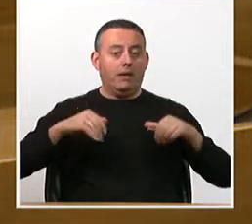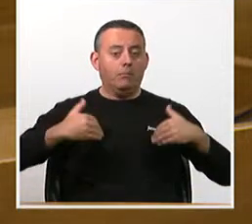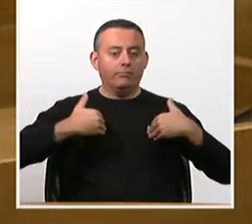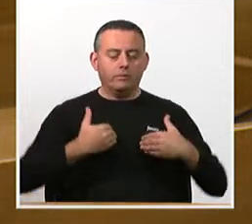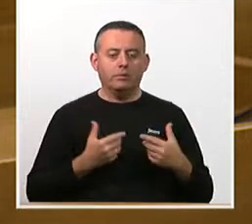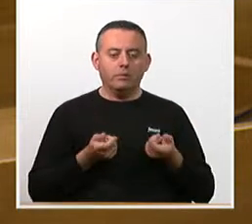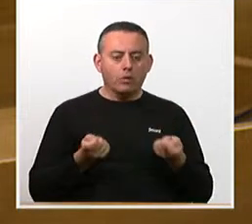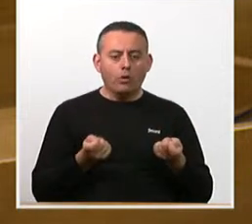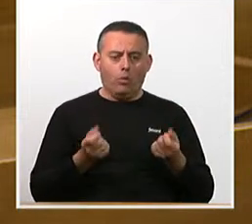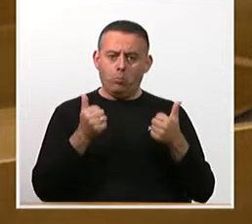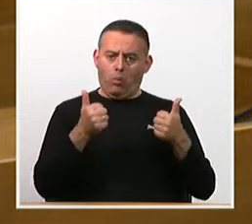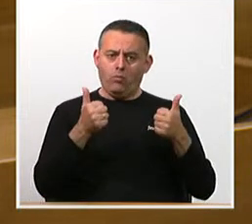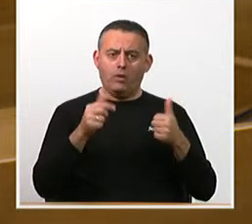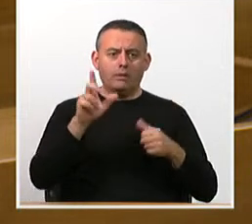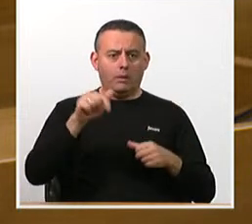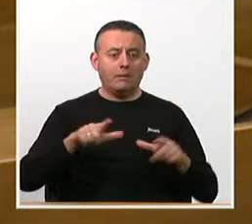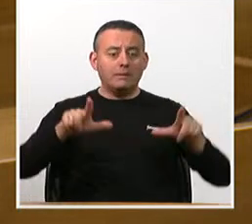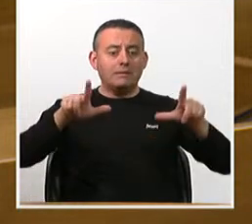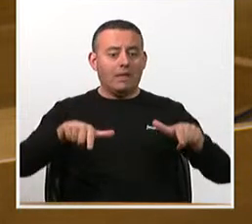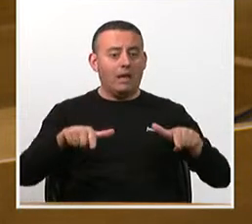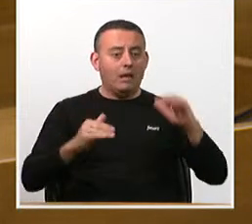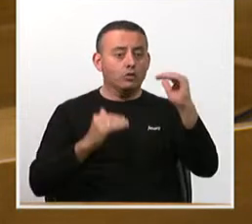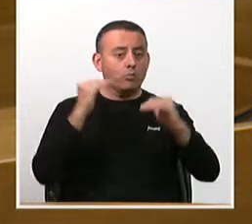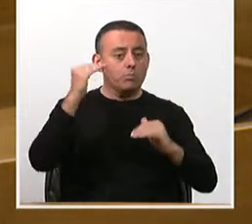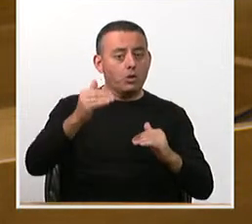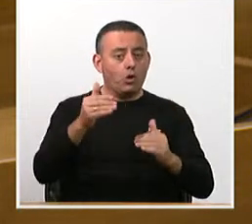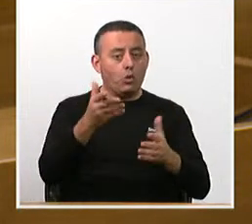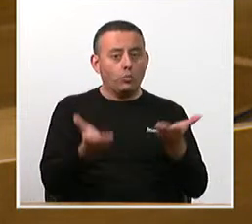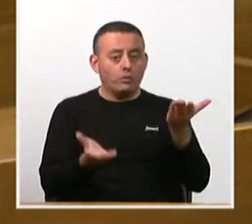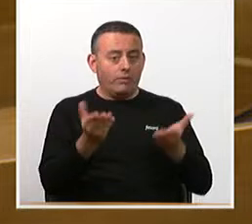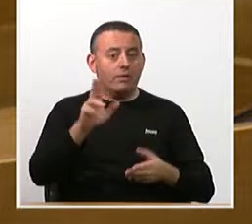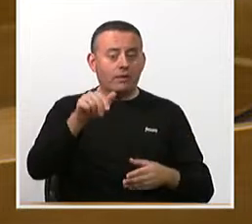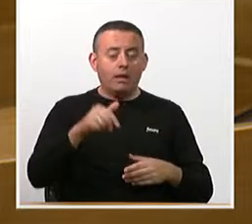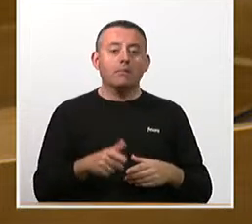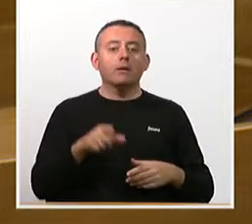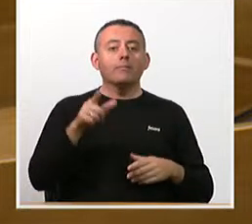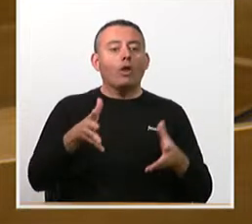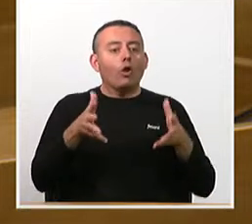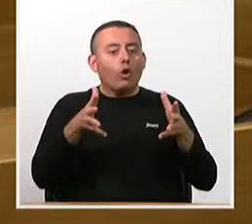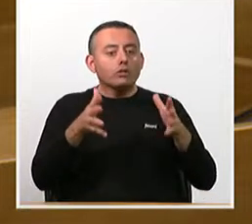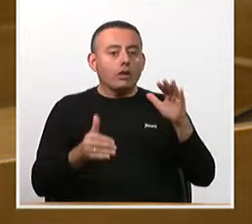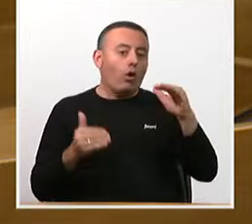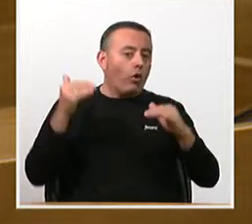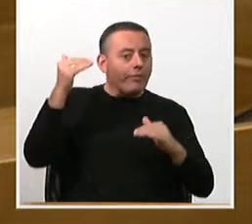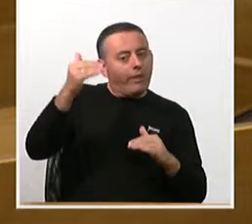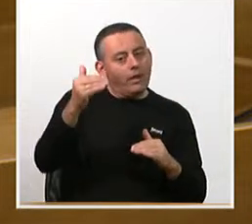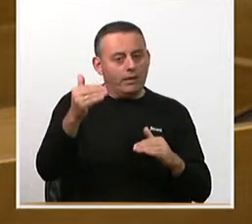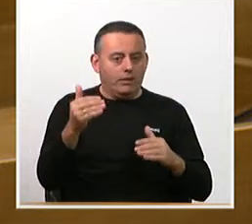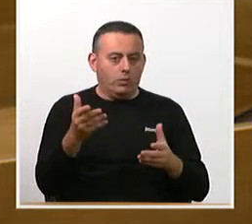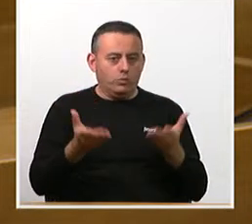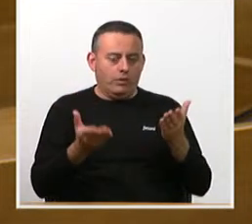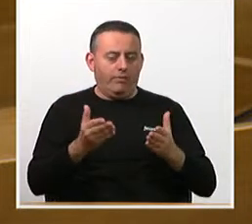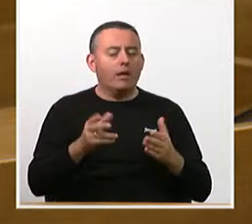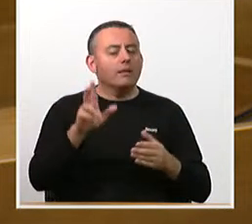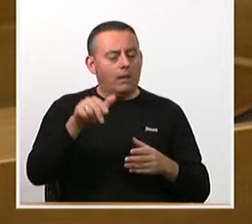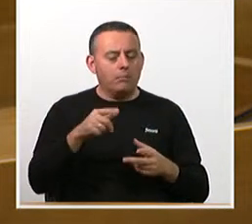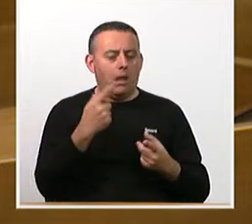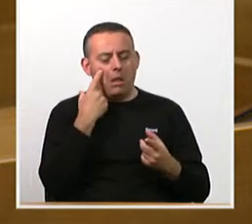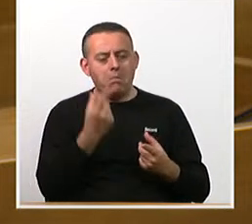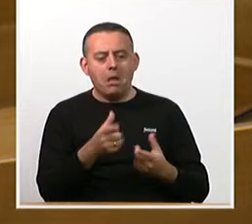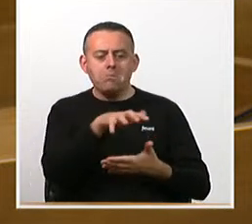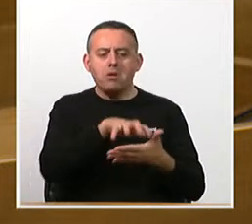del tribunal superior de justicia y del Consejo general del poder judicial Asimismo y en cuarto lugar avanzaremos